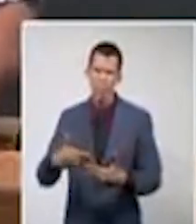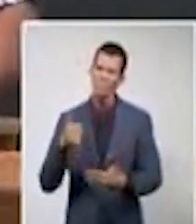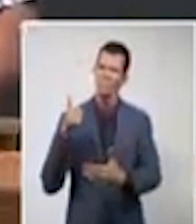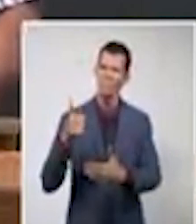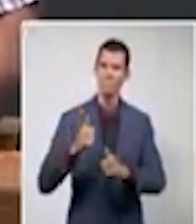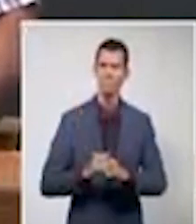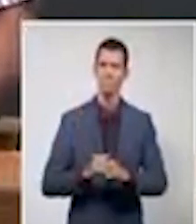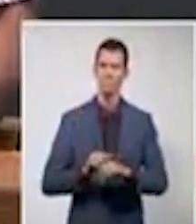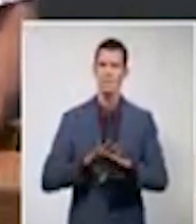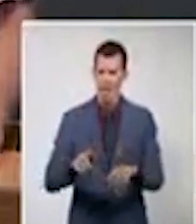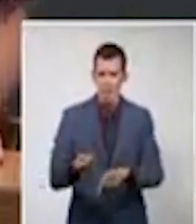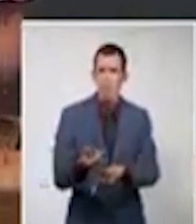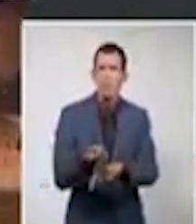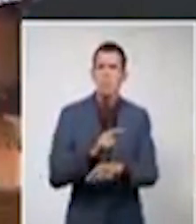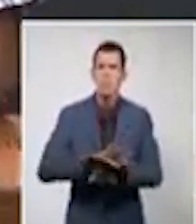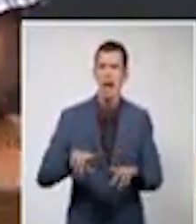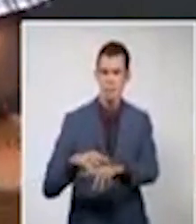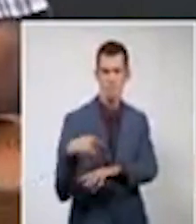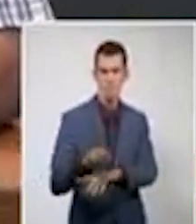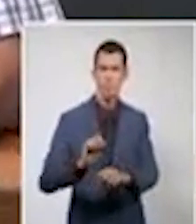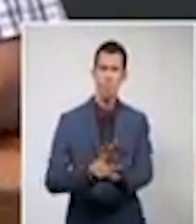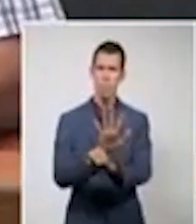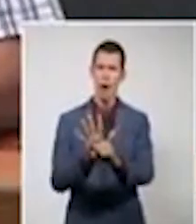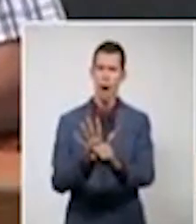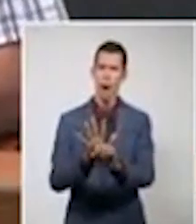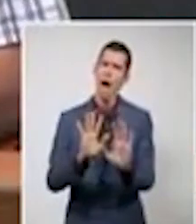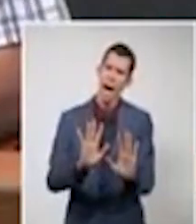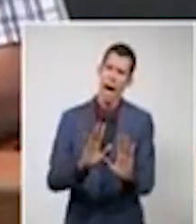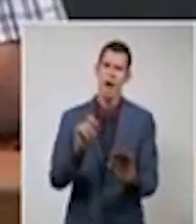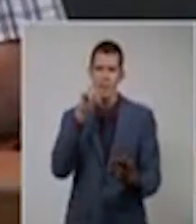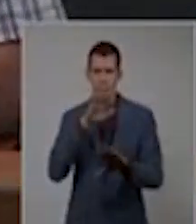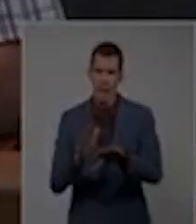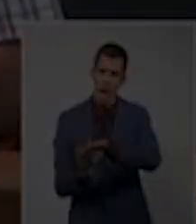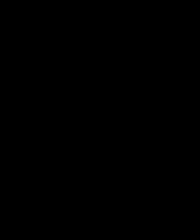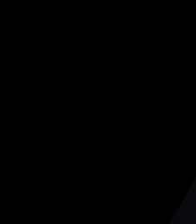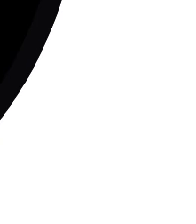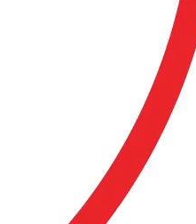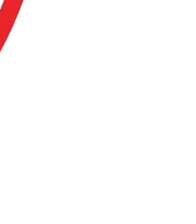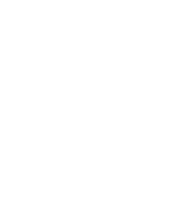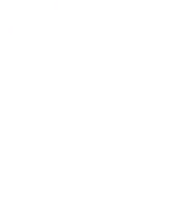reconociendo que después siempre vamos a tener un nivel de enfermo y que ésta va a ser una enfermedad que va a permanecer